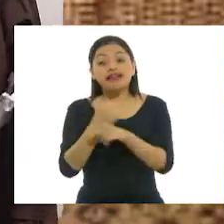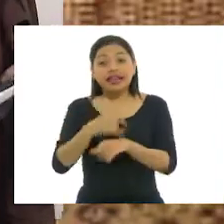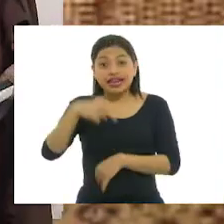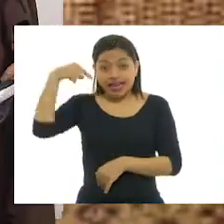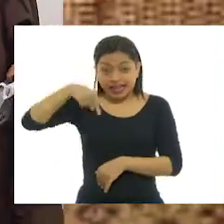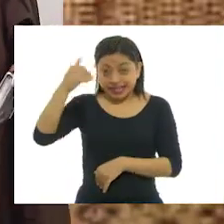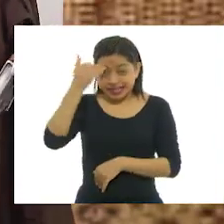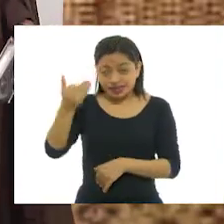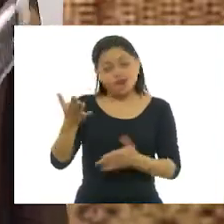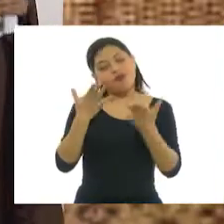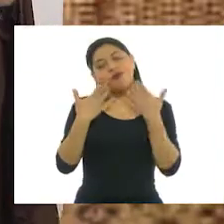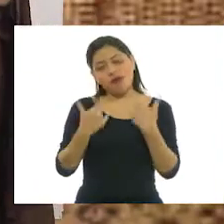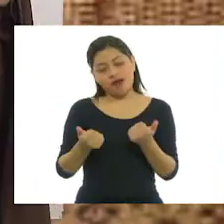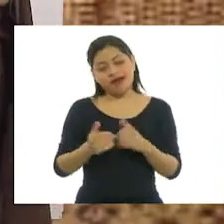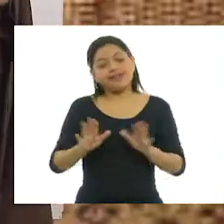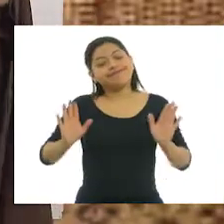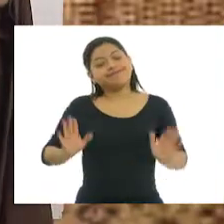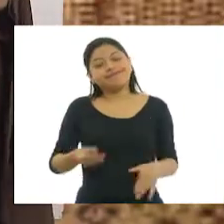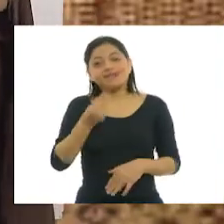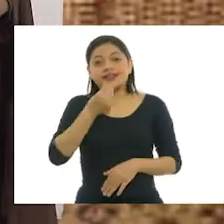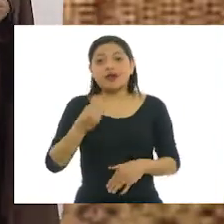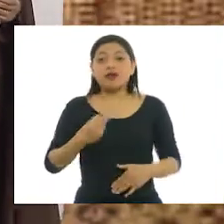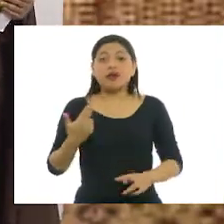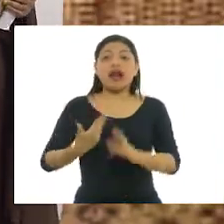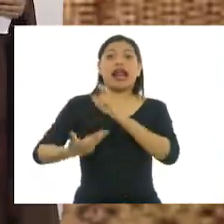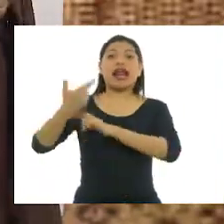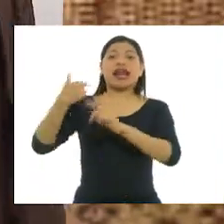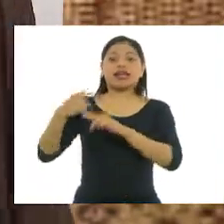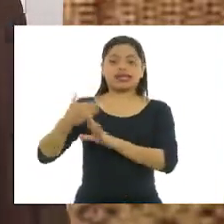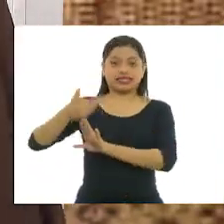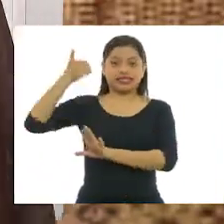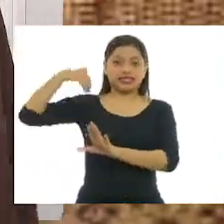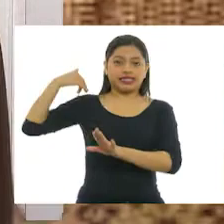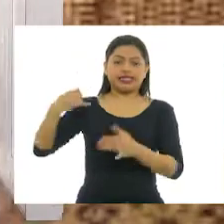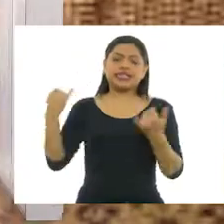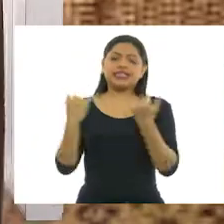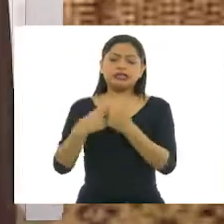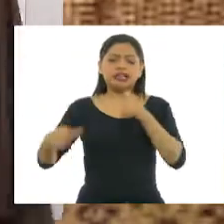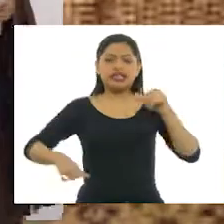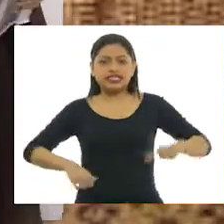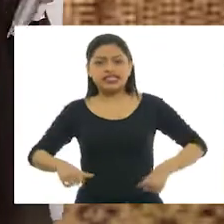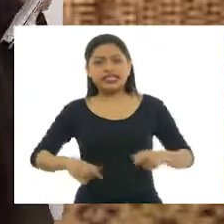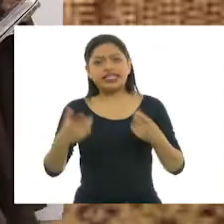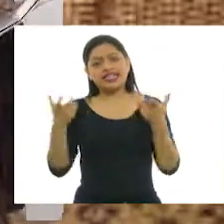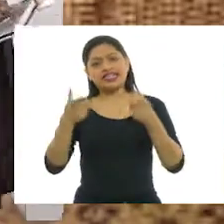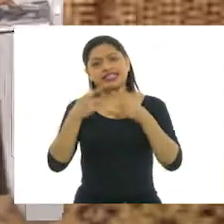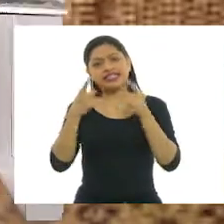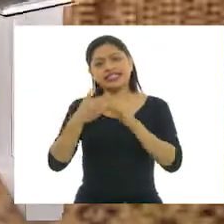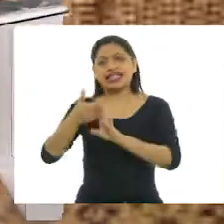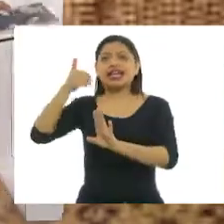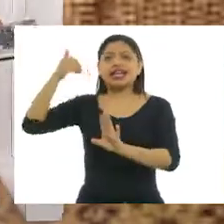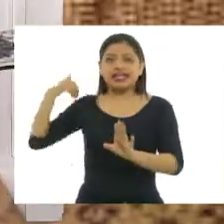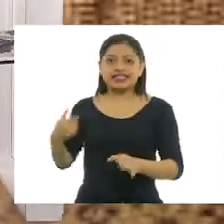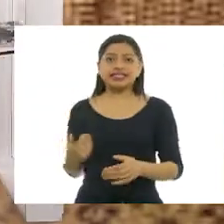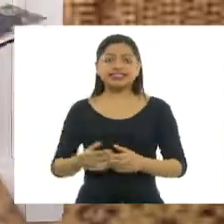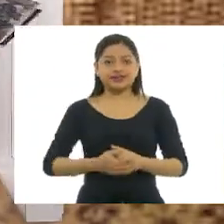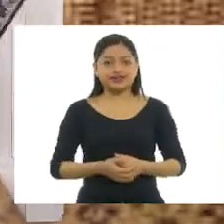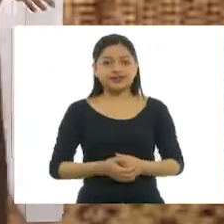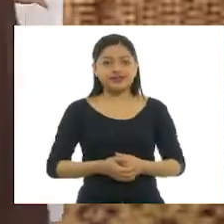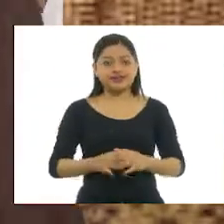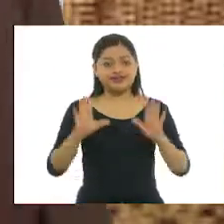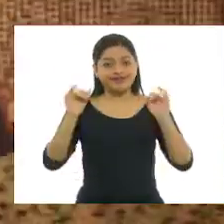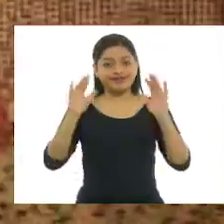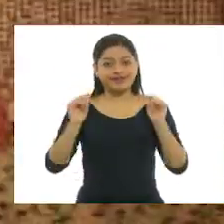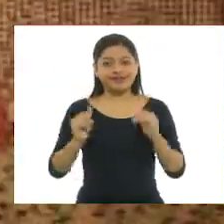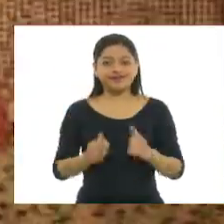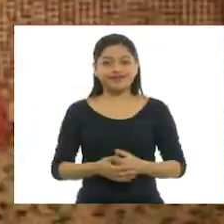los dejamos porque debemos regresar al pasado, hablar latín y otras actividades propias de la Edad Media, como el fin del mundo.